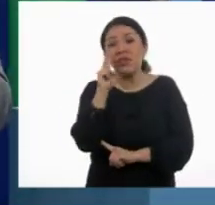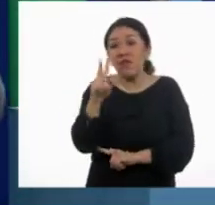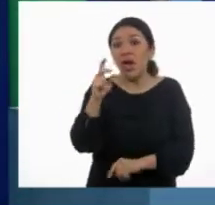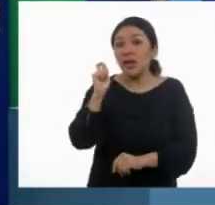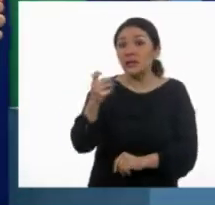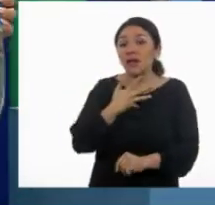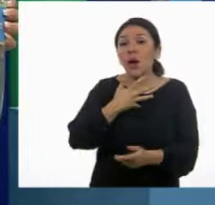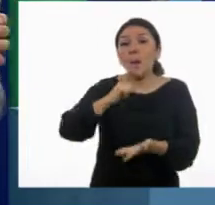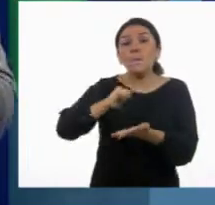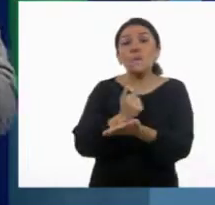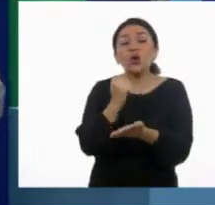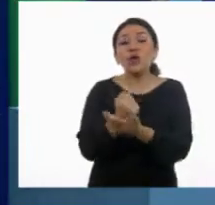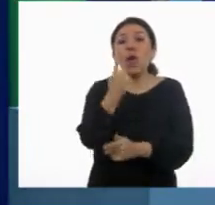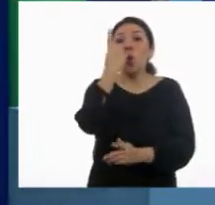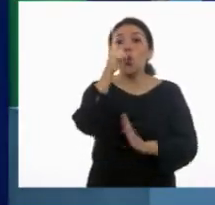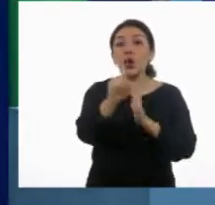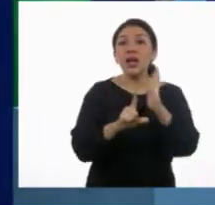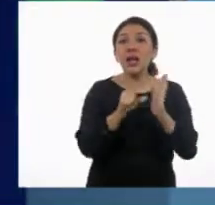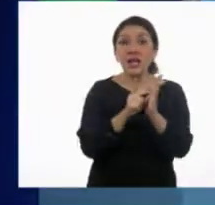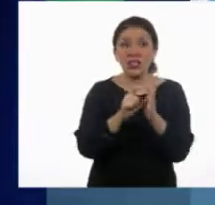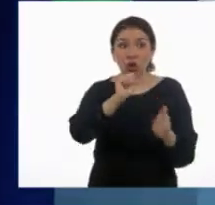una botella de 1 litro